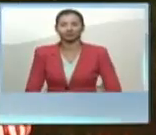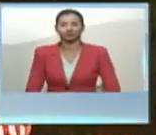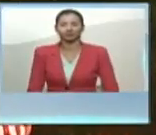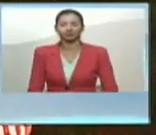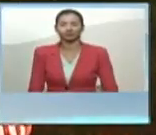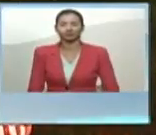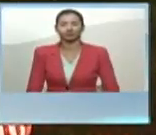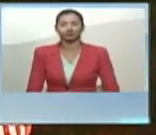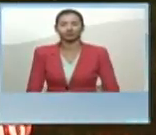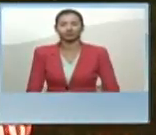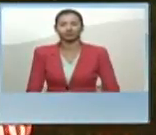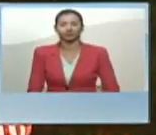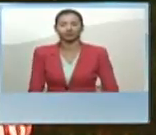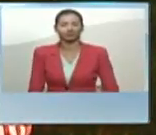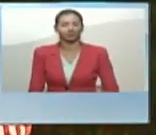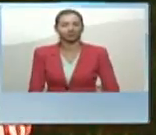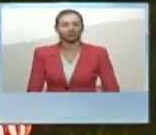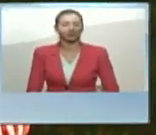dice aquí.